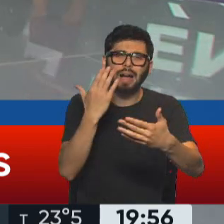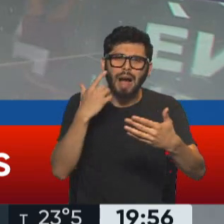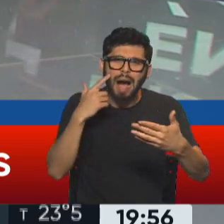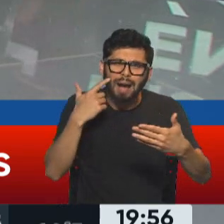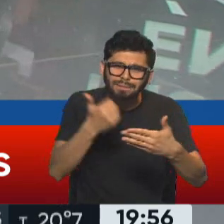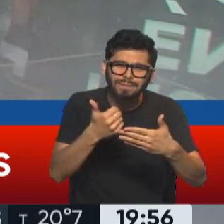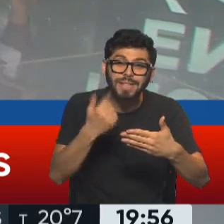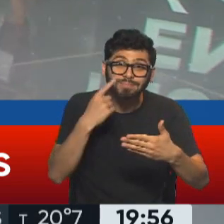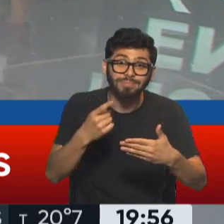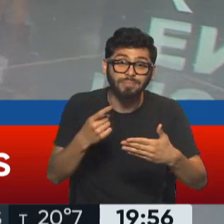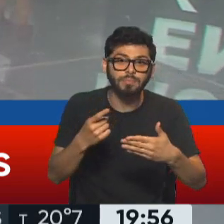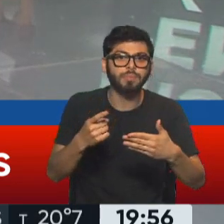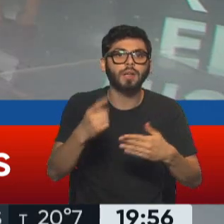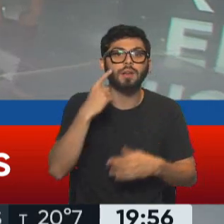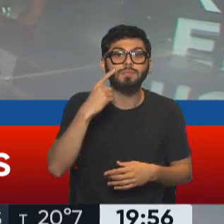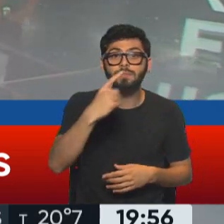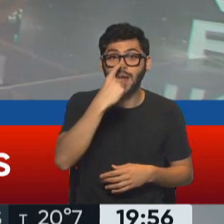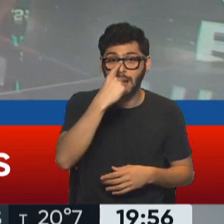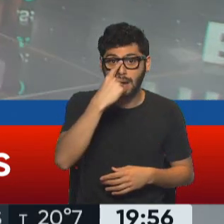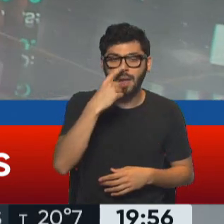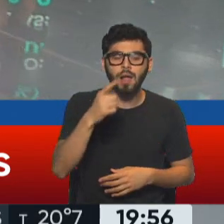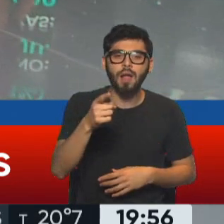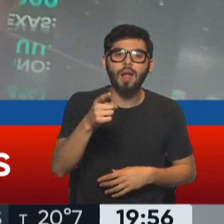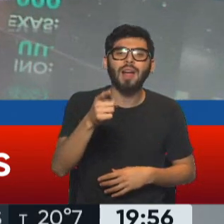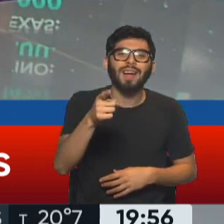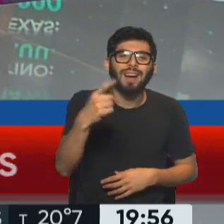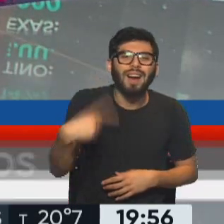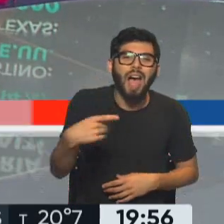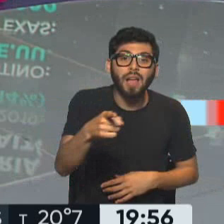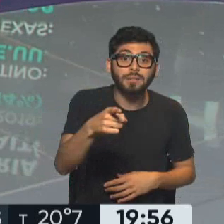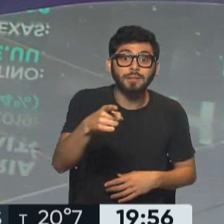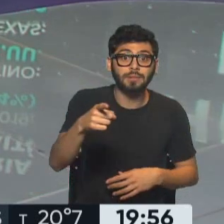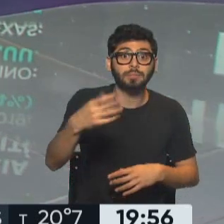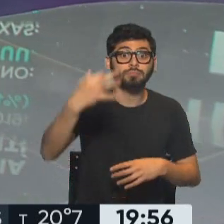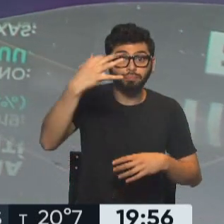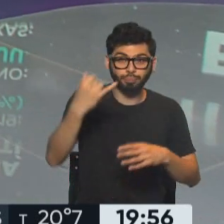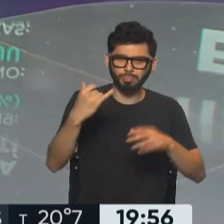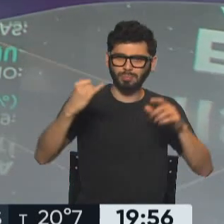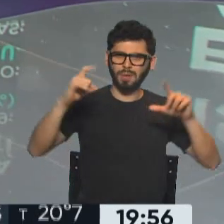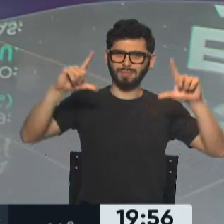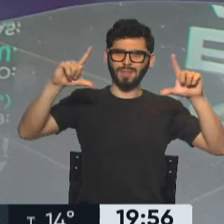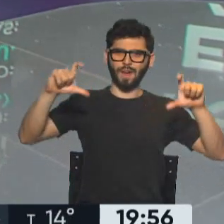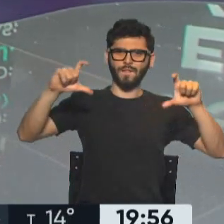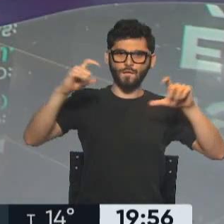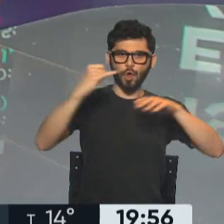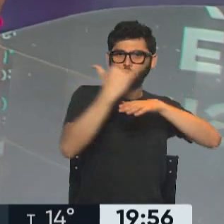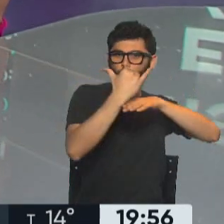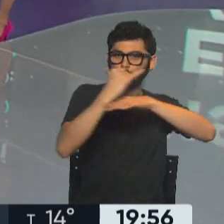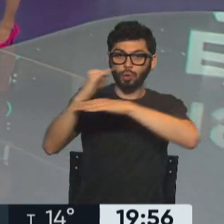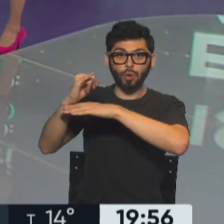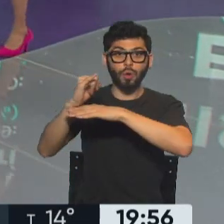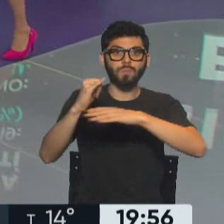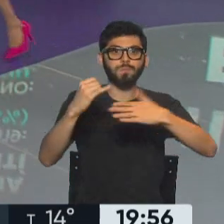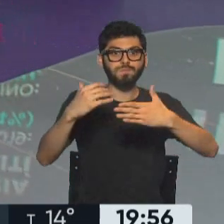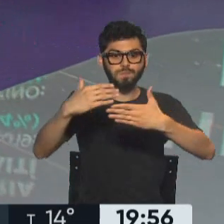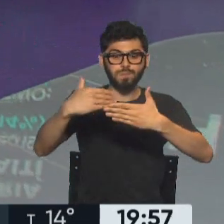donde fijémonos, tomemos dimensión de lo que estamos viendo allí abajo. Esto es una panorámica, una imagen cenital. Aquí y arriba.